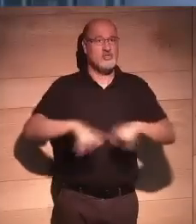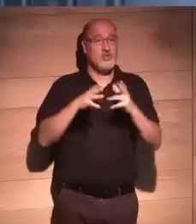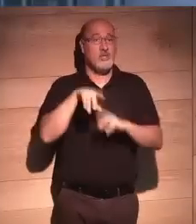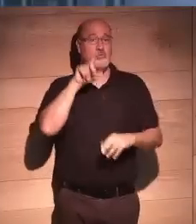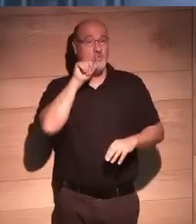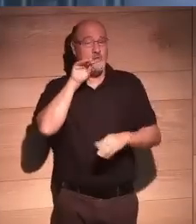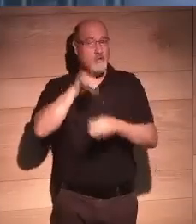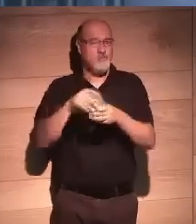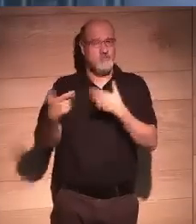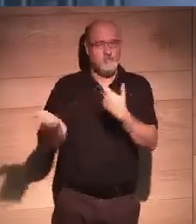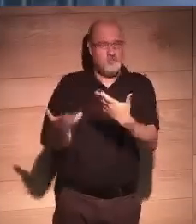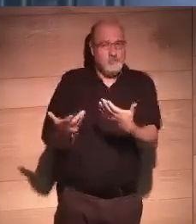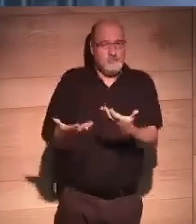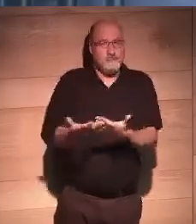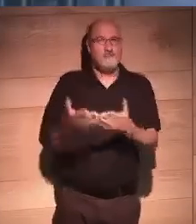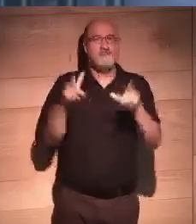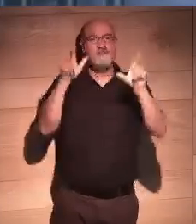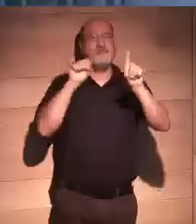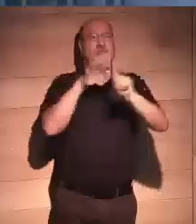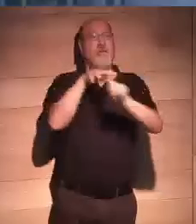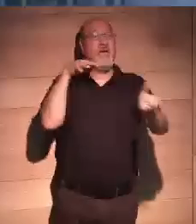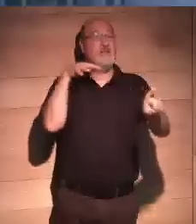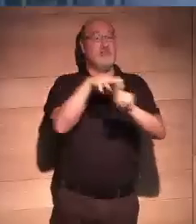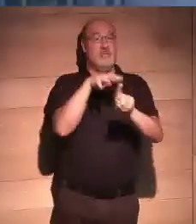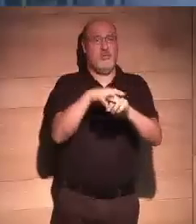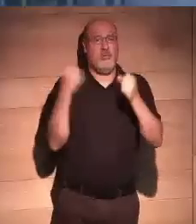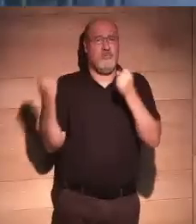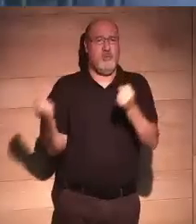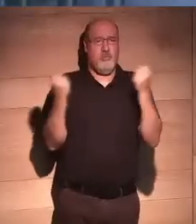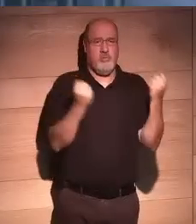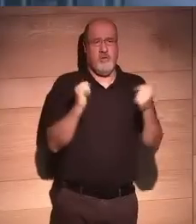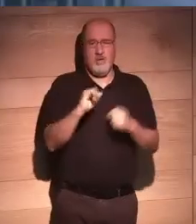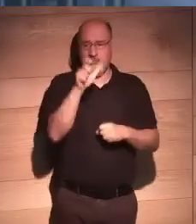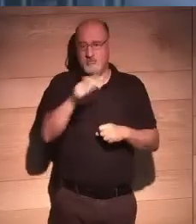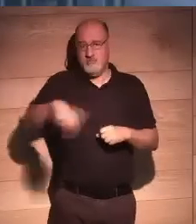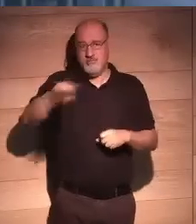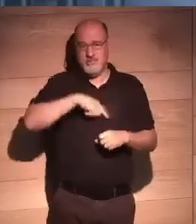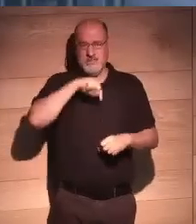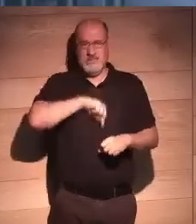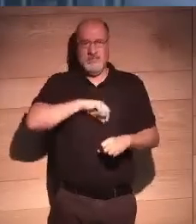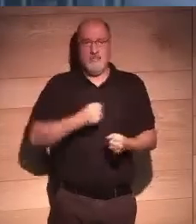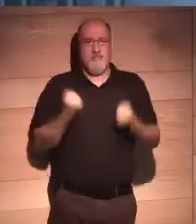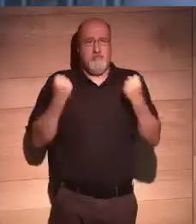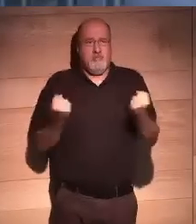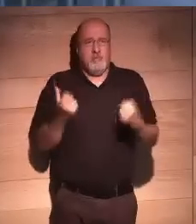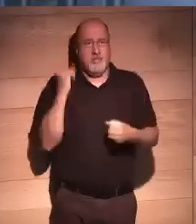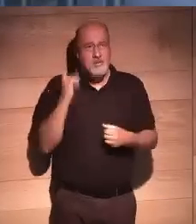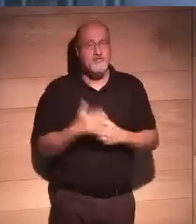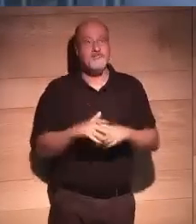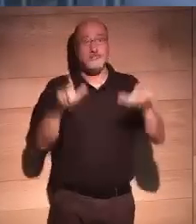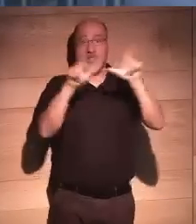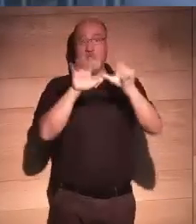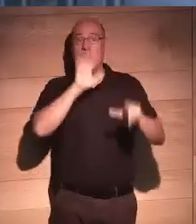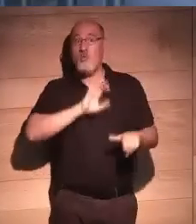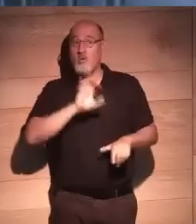bueno, que el espectador tiene un cierto poder, o por lo menos siente que tiene un cierto poder. Pero es curioso como yo creo que la